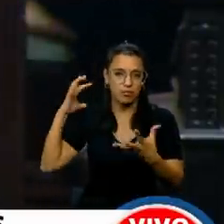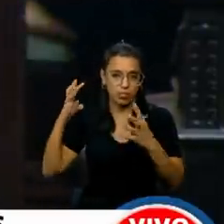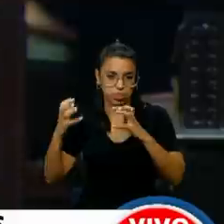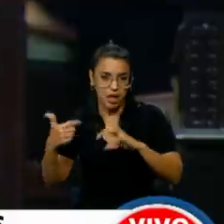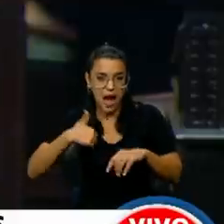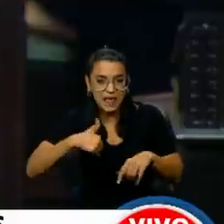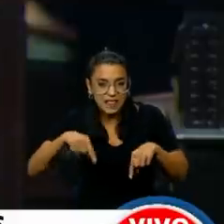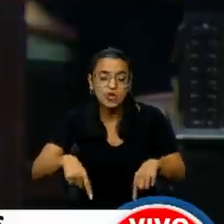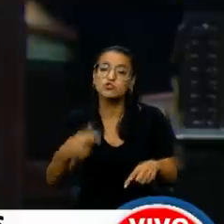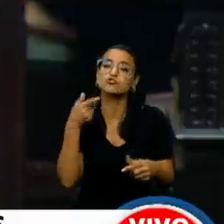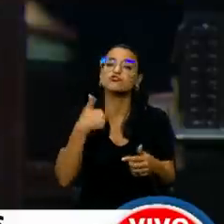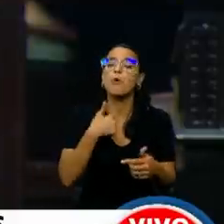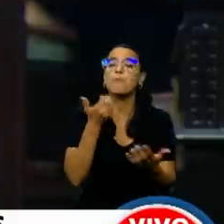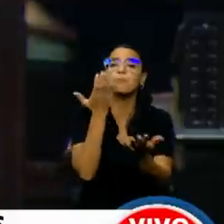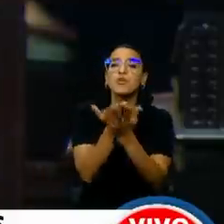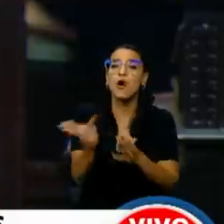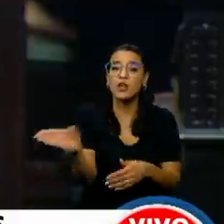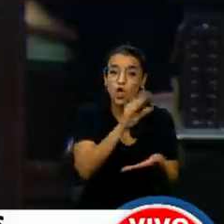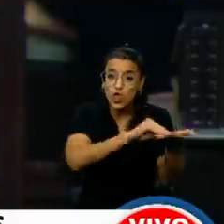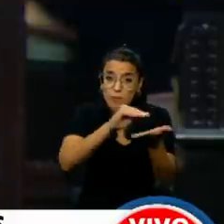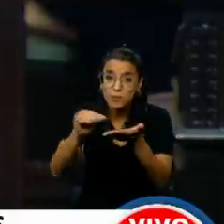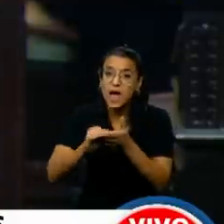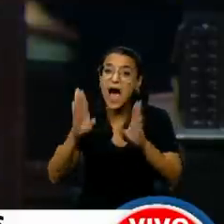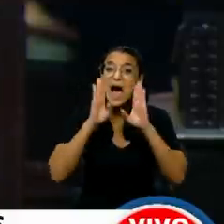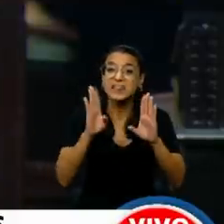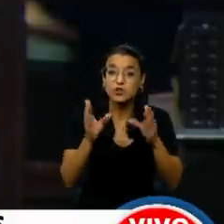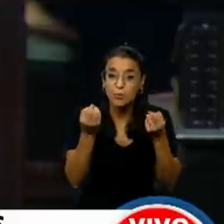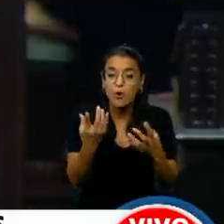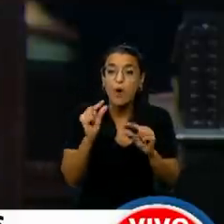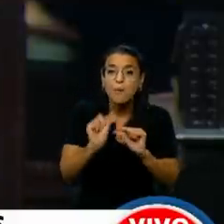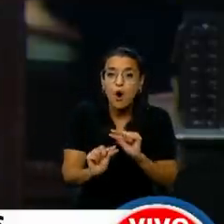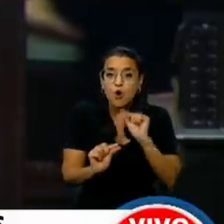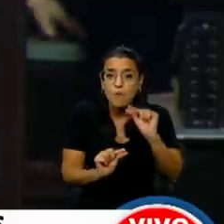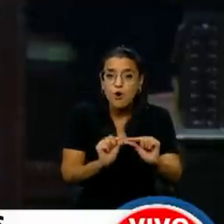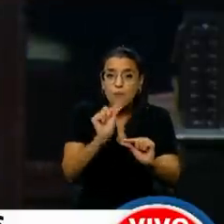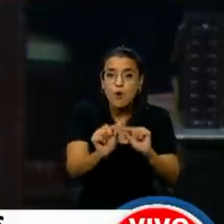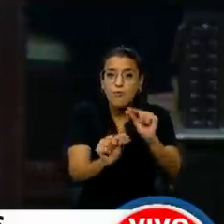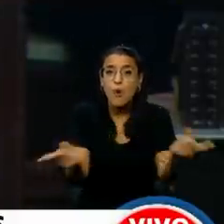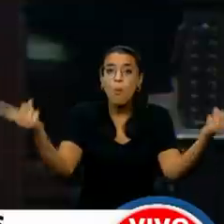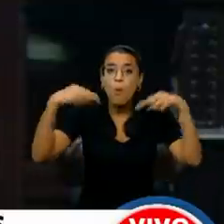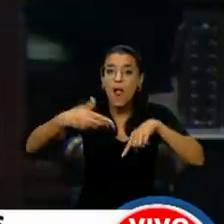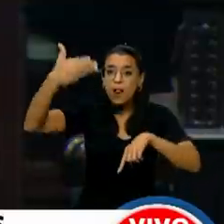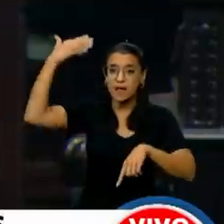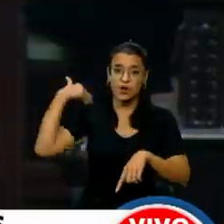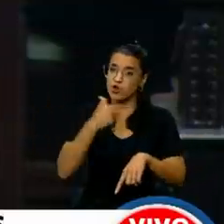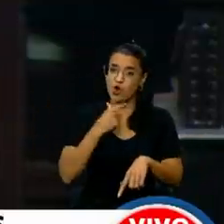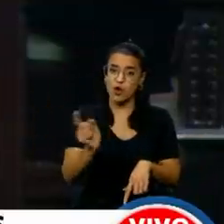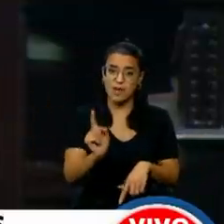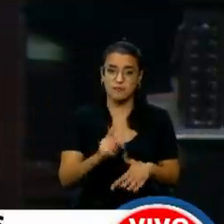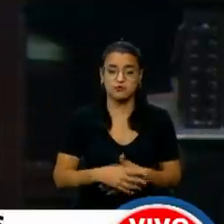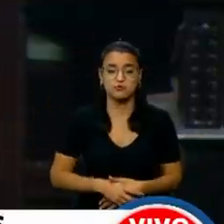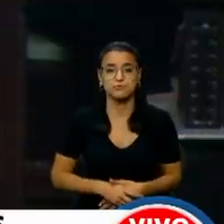yo le pido a todos los diputados que estemos atentos porque de a poco estamos volviendo a todo eso que no queremos